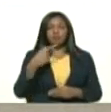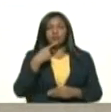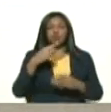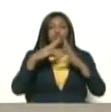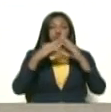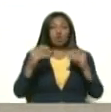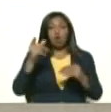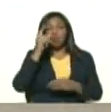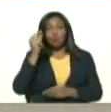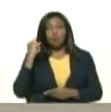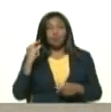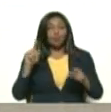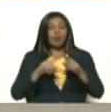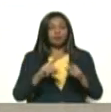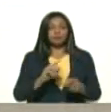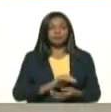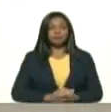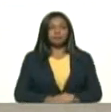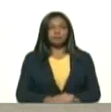todas.